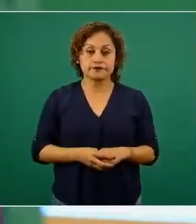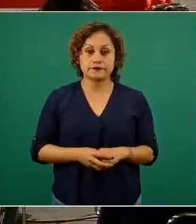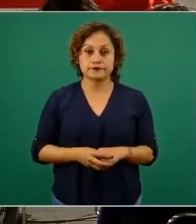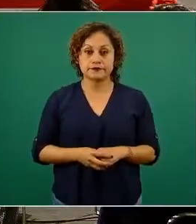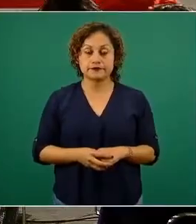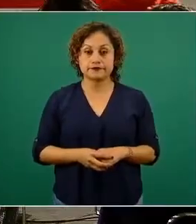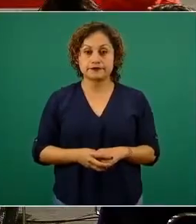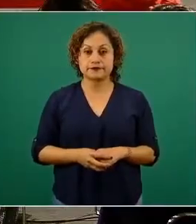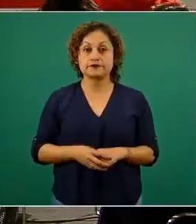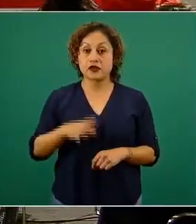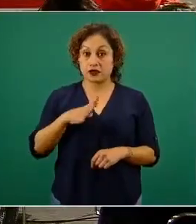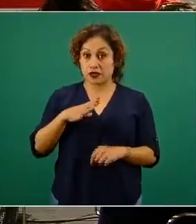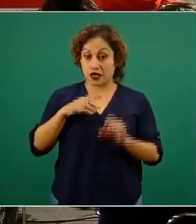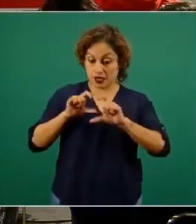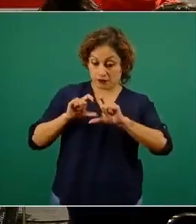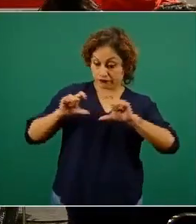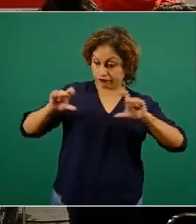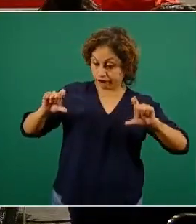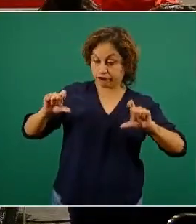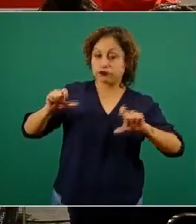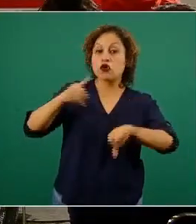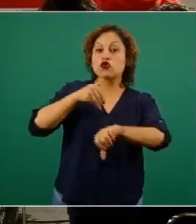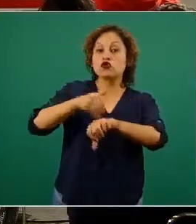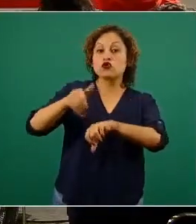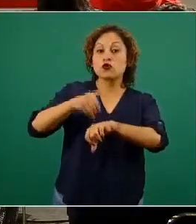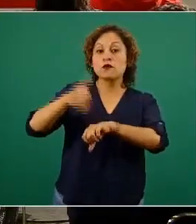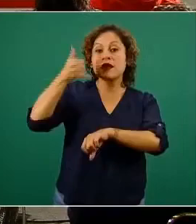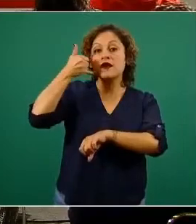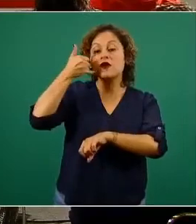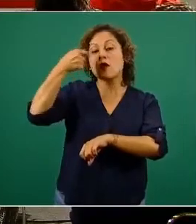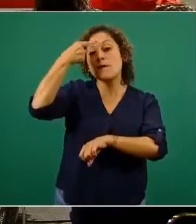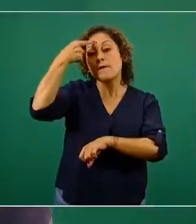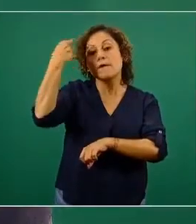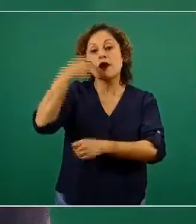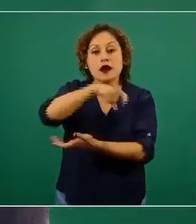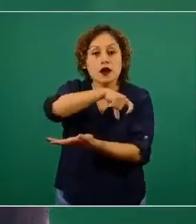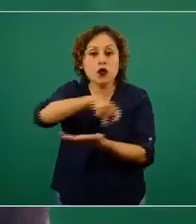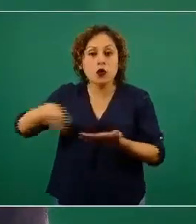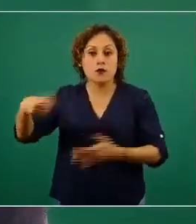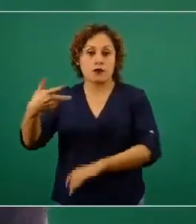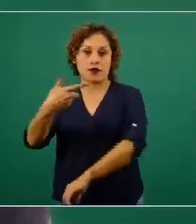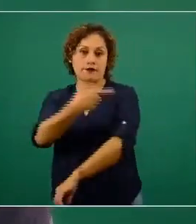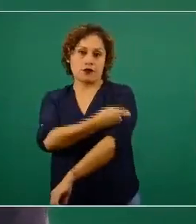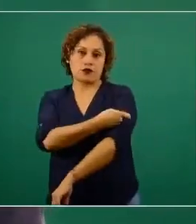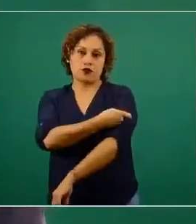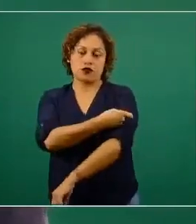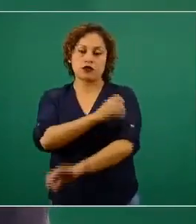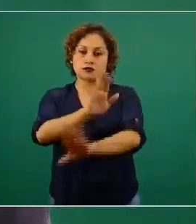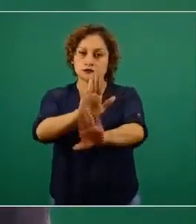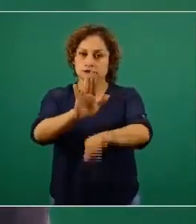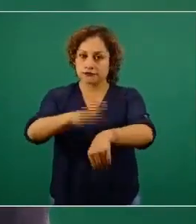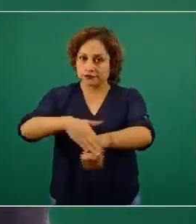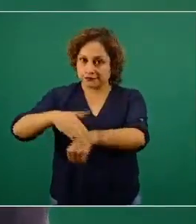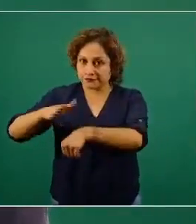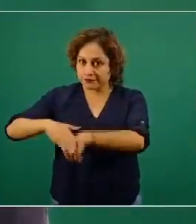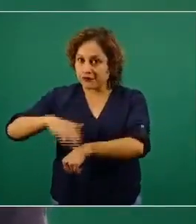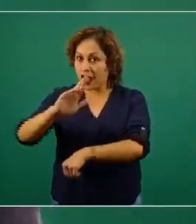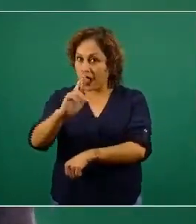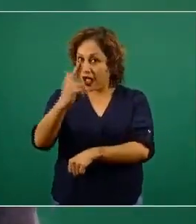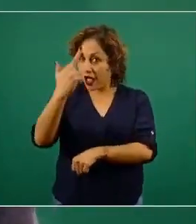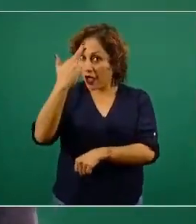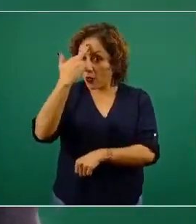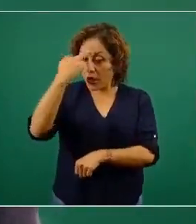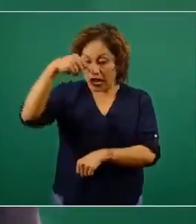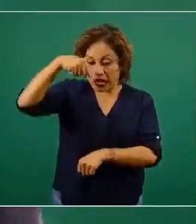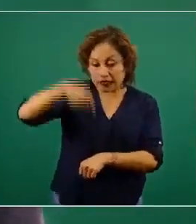y muestra un teléfono de supuestos pedidos de vacuna. Recordamos que no hay pedidos de vacuna. En